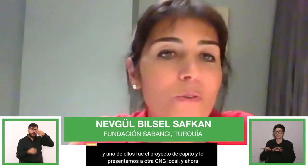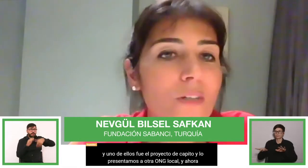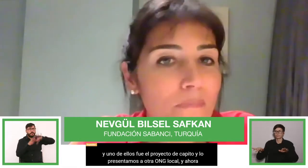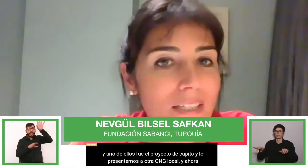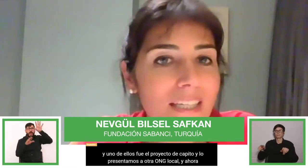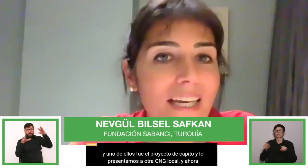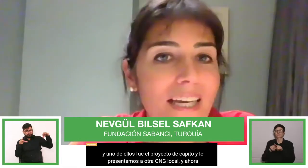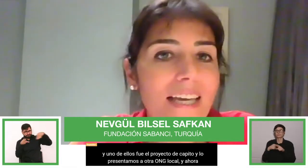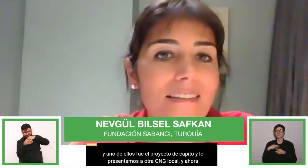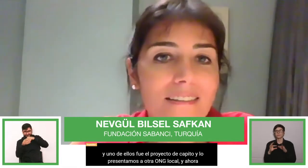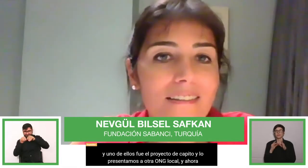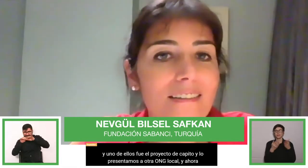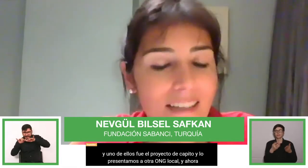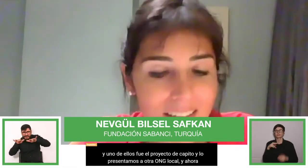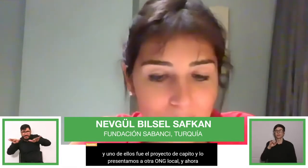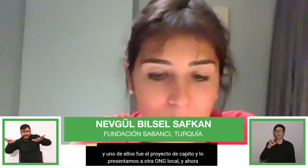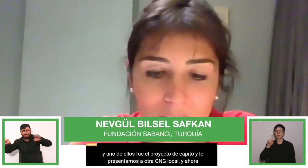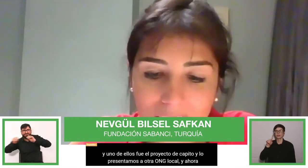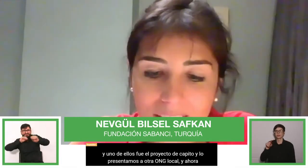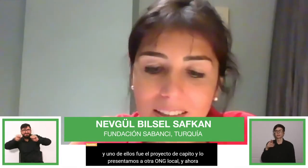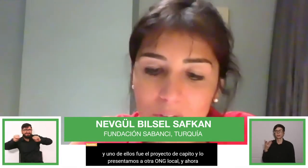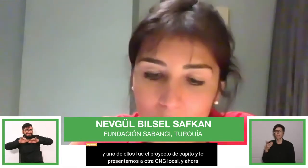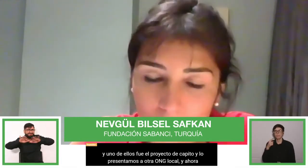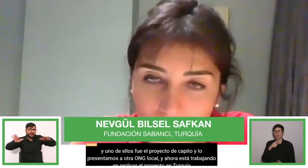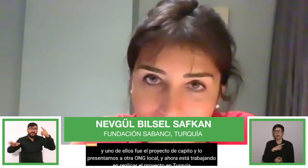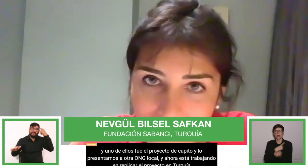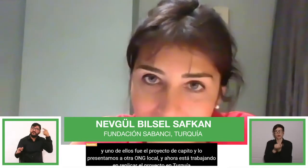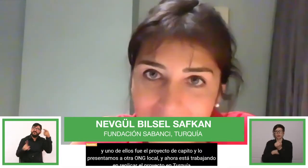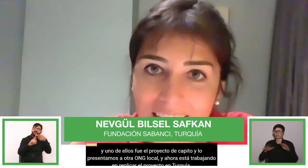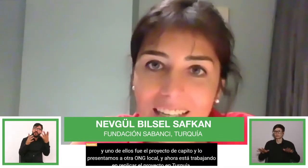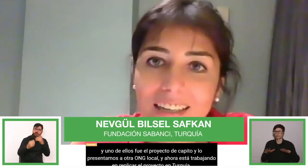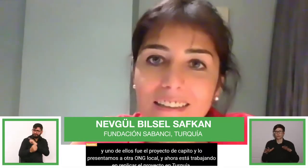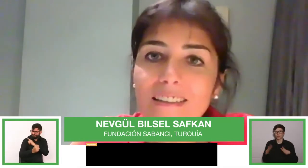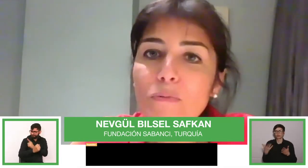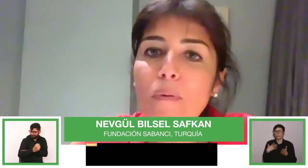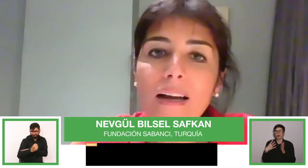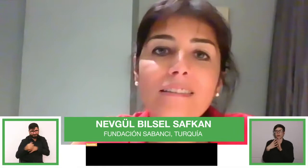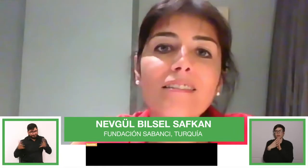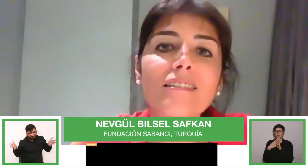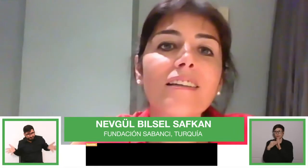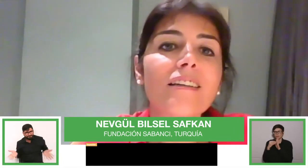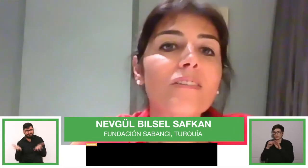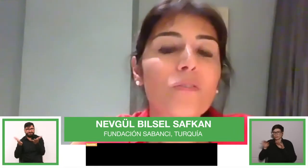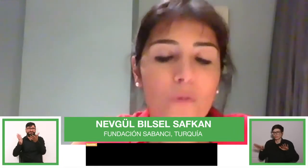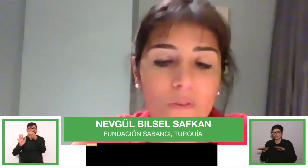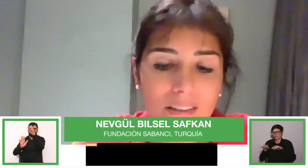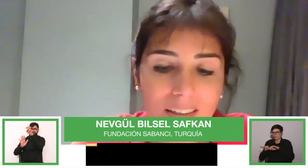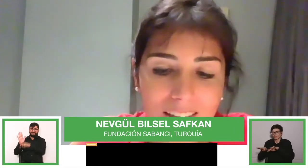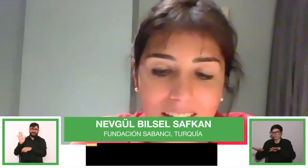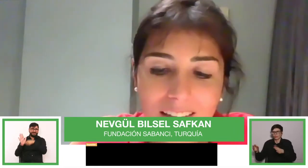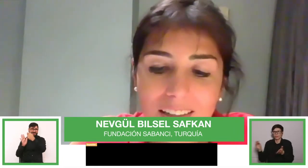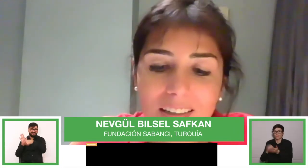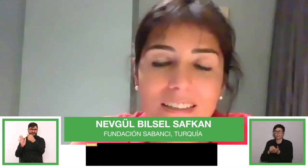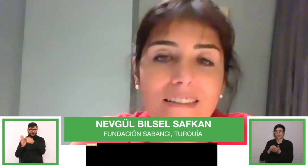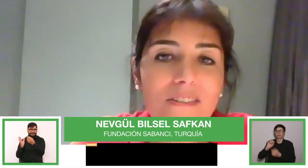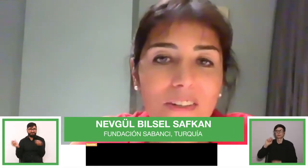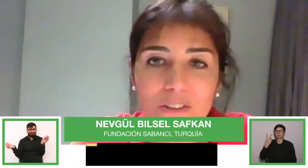por este esfuerzo que ha llevado a cabo para replicar el segundo proyecto en Turquía. Y a pesar